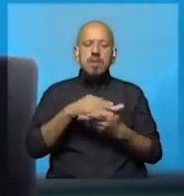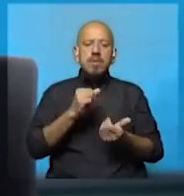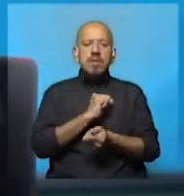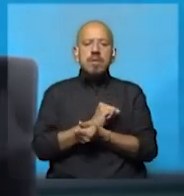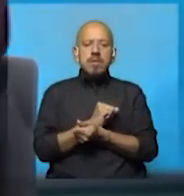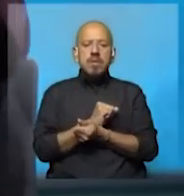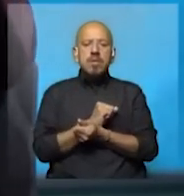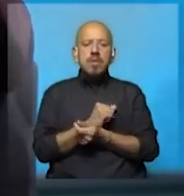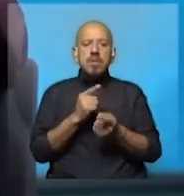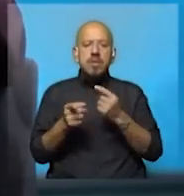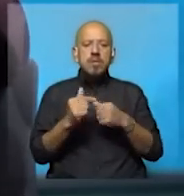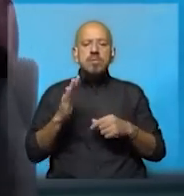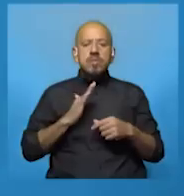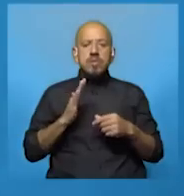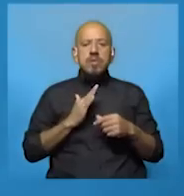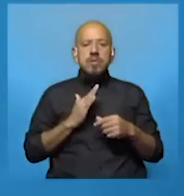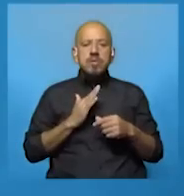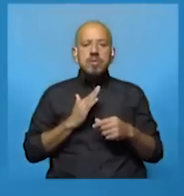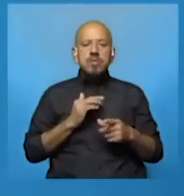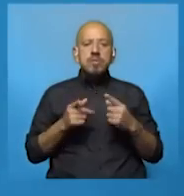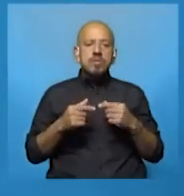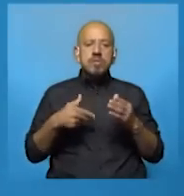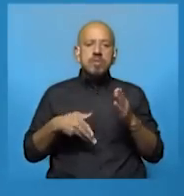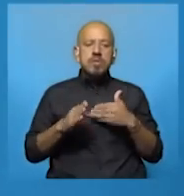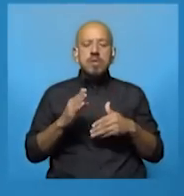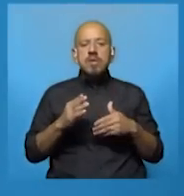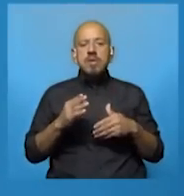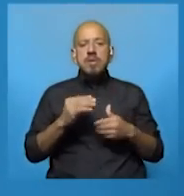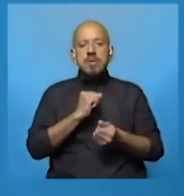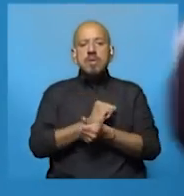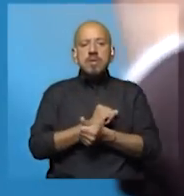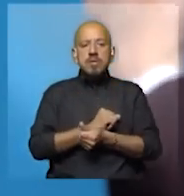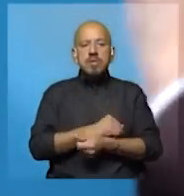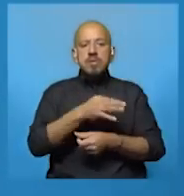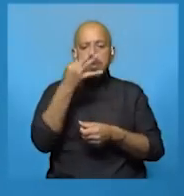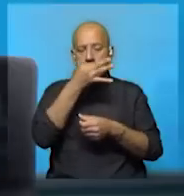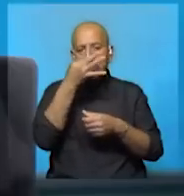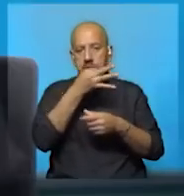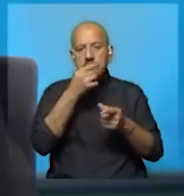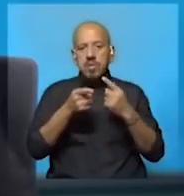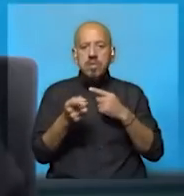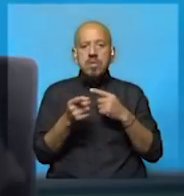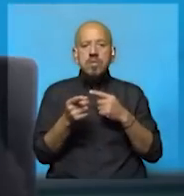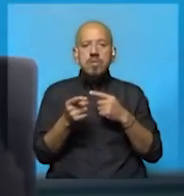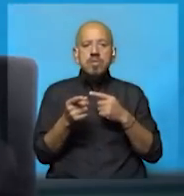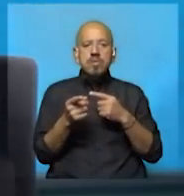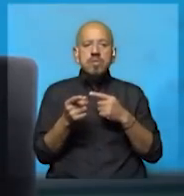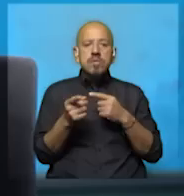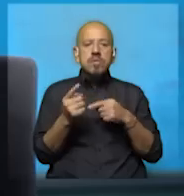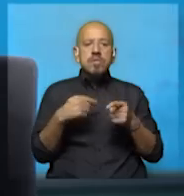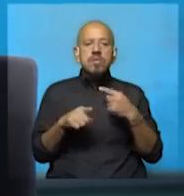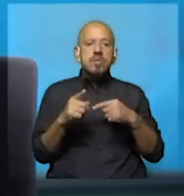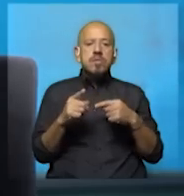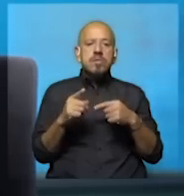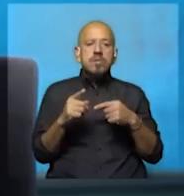ese grito muchas veces recae sobre mujeres que intentan ir a la cárcel seguramente ingresarle droga a las personas que están dentro de sus parejas o lo que sea y